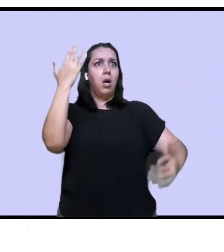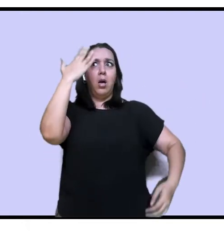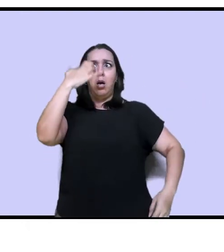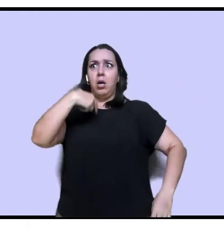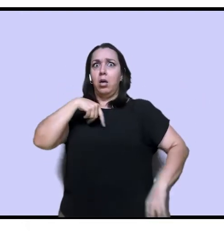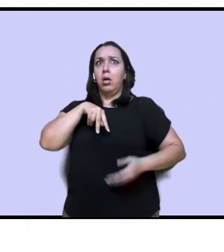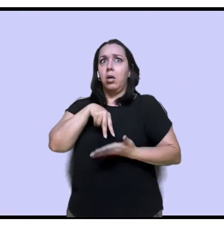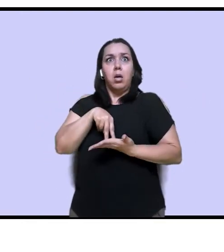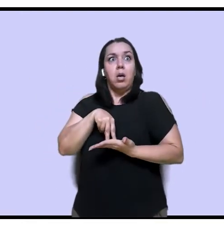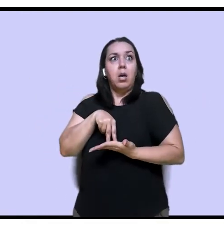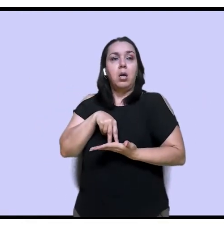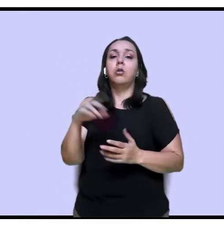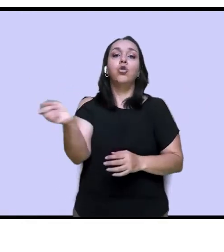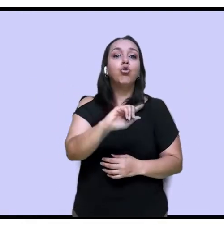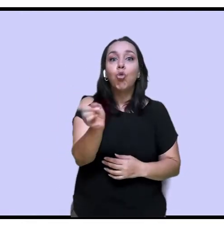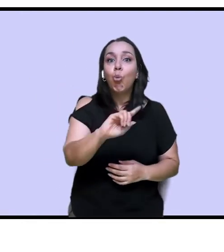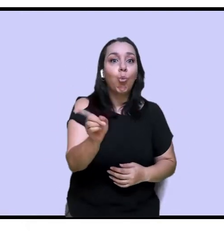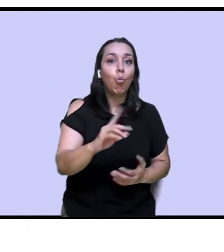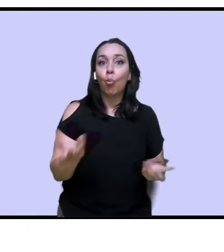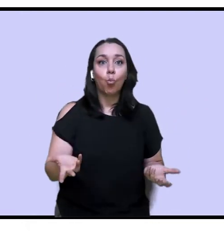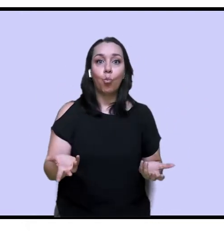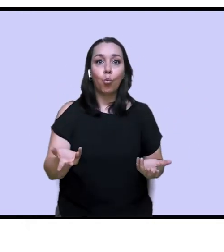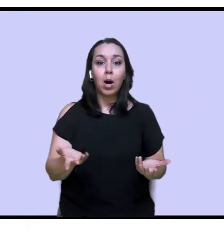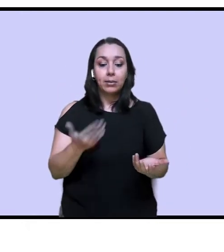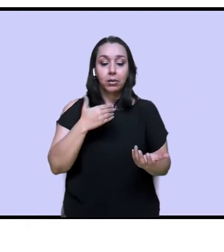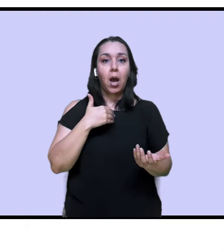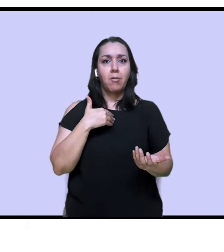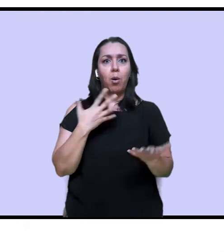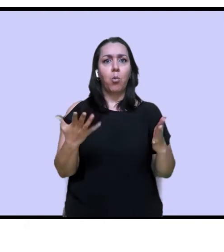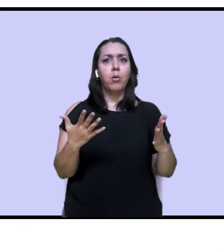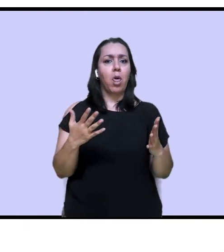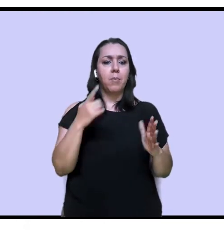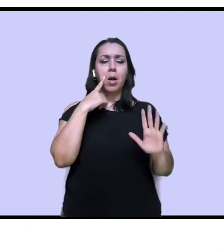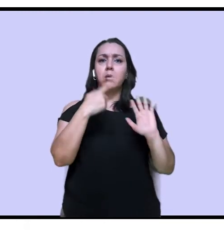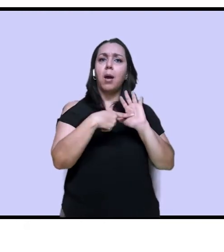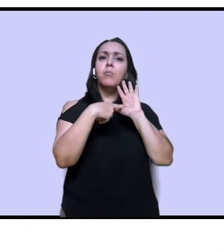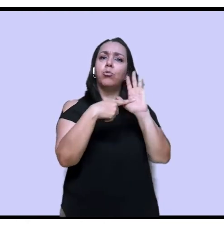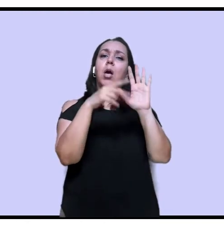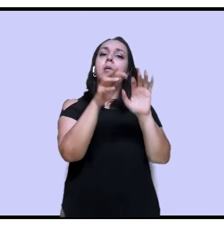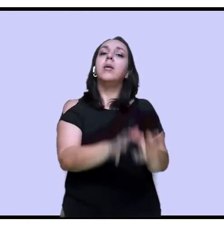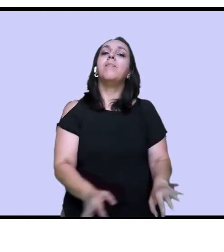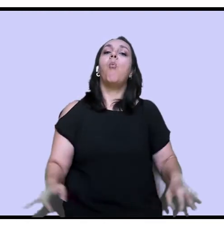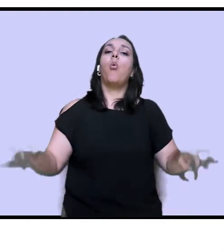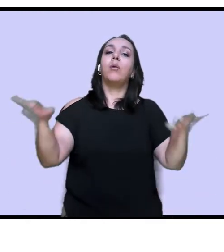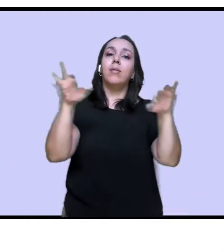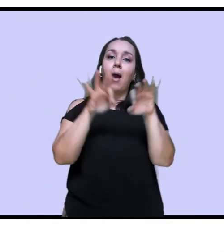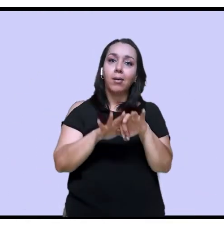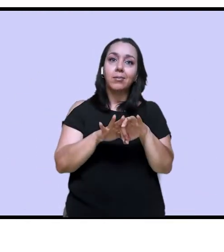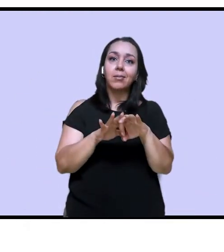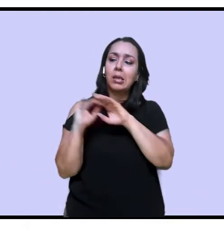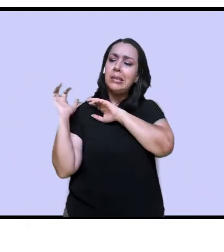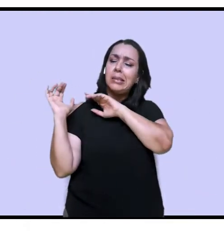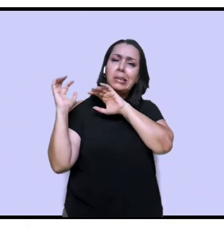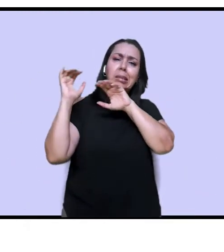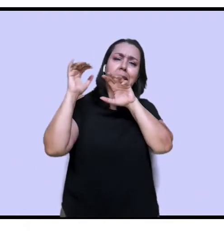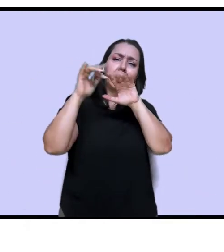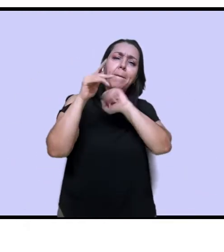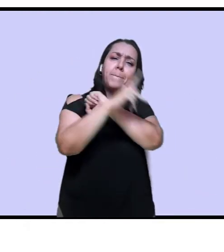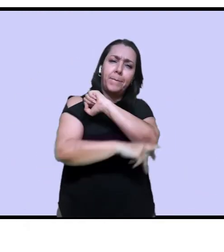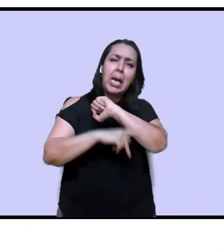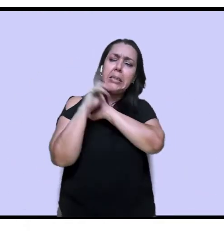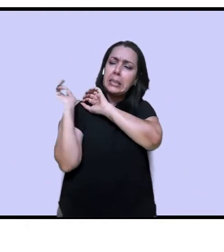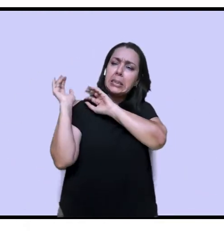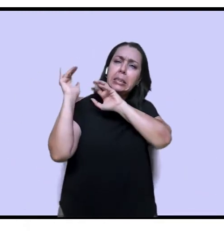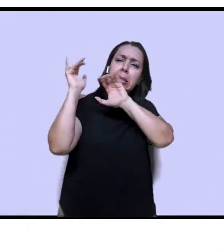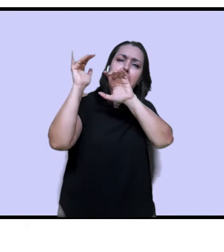no saben ni por qué están ahí de pie, ¿verdad? Sino nada más evidenciar la importancia de la